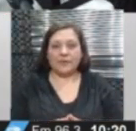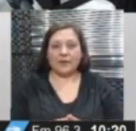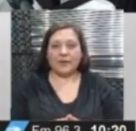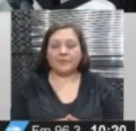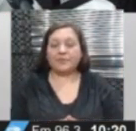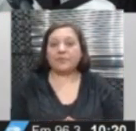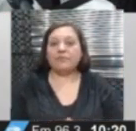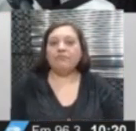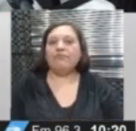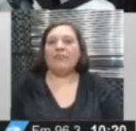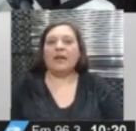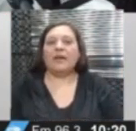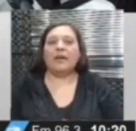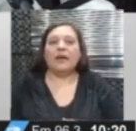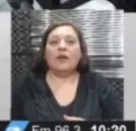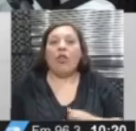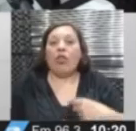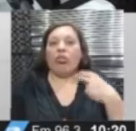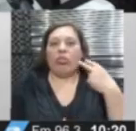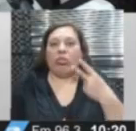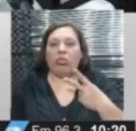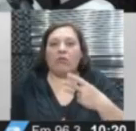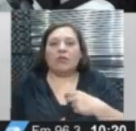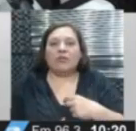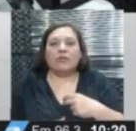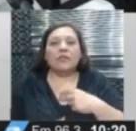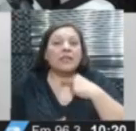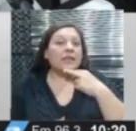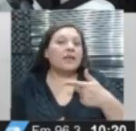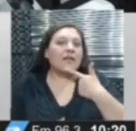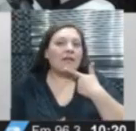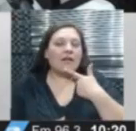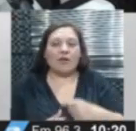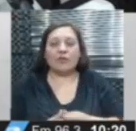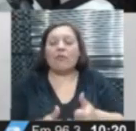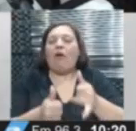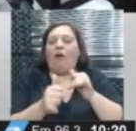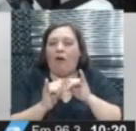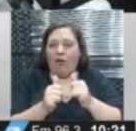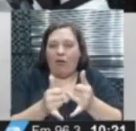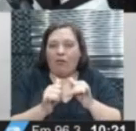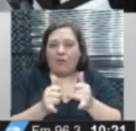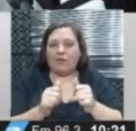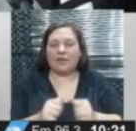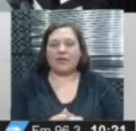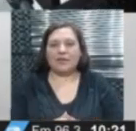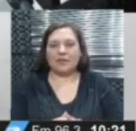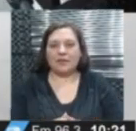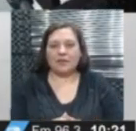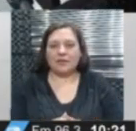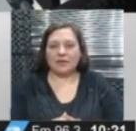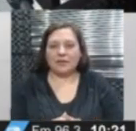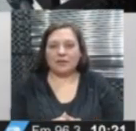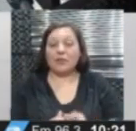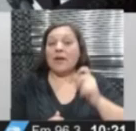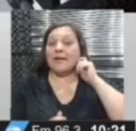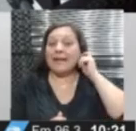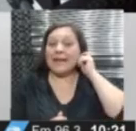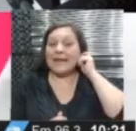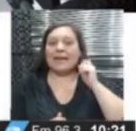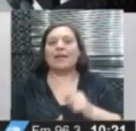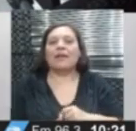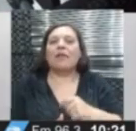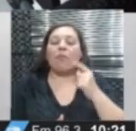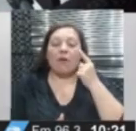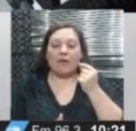26 y 24 años Tengo dos una mujer y un varón